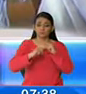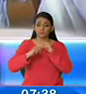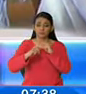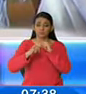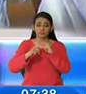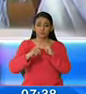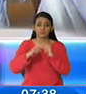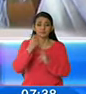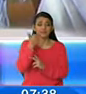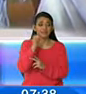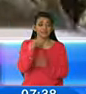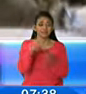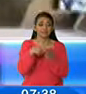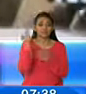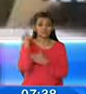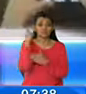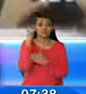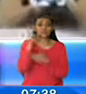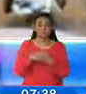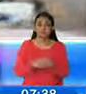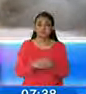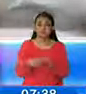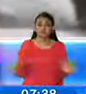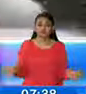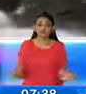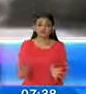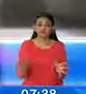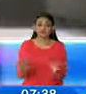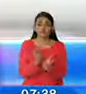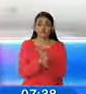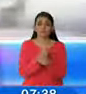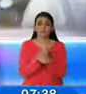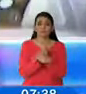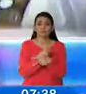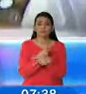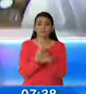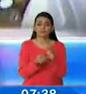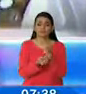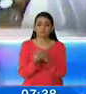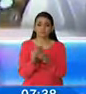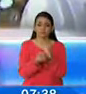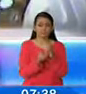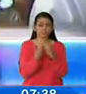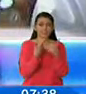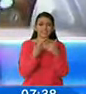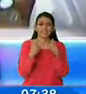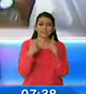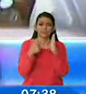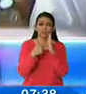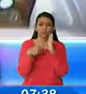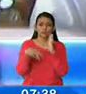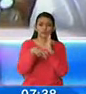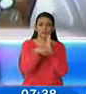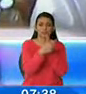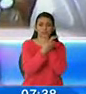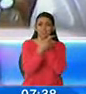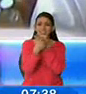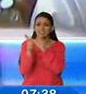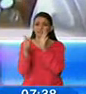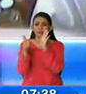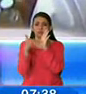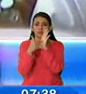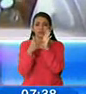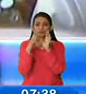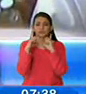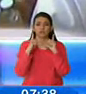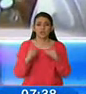de 10 mil millones. Y fomentar la productividad. Crear zonas francas de turismo, de